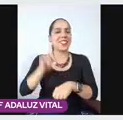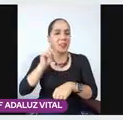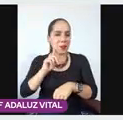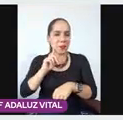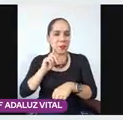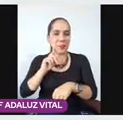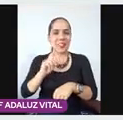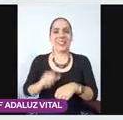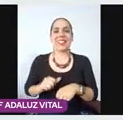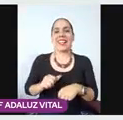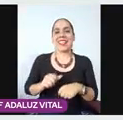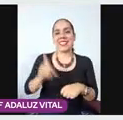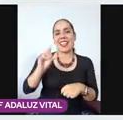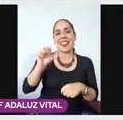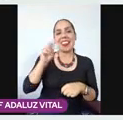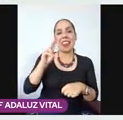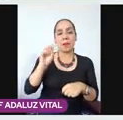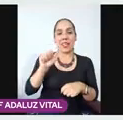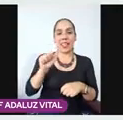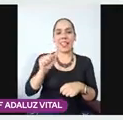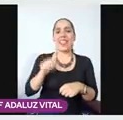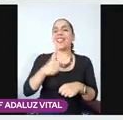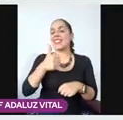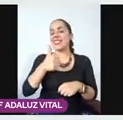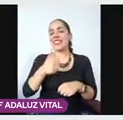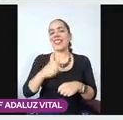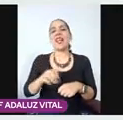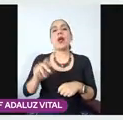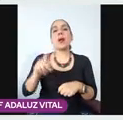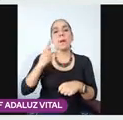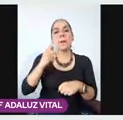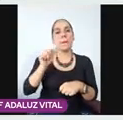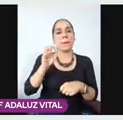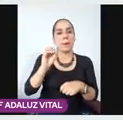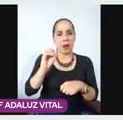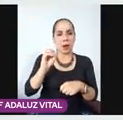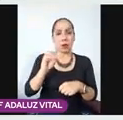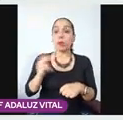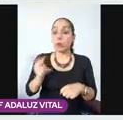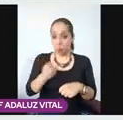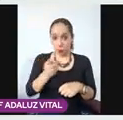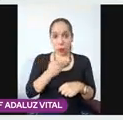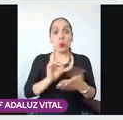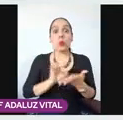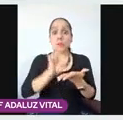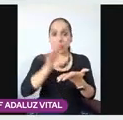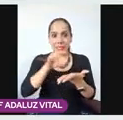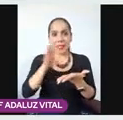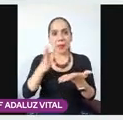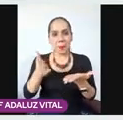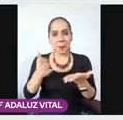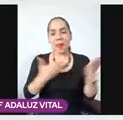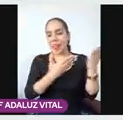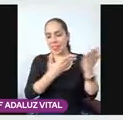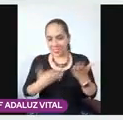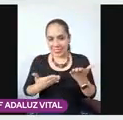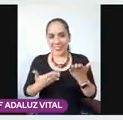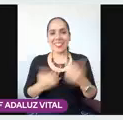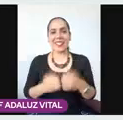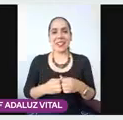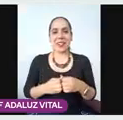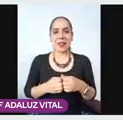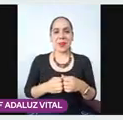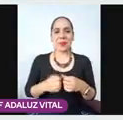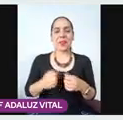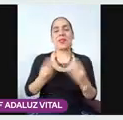en atención a las redes para cualquier pregunta que ustedes deseen emitir esta tarde. Muchísimas gracias a mi querida Pao,